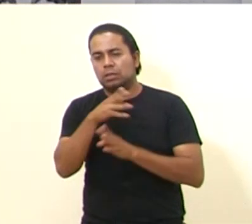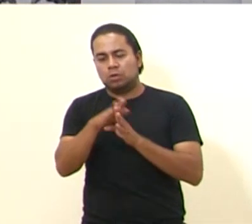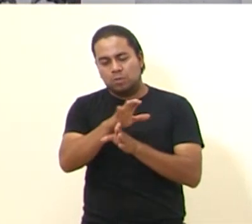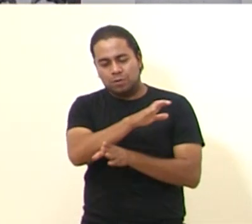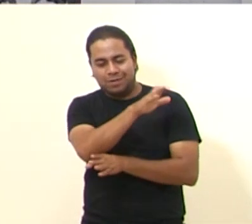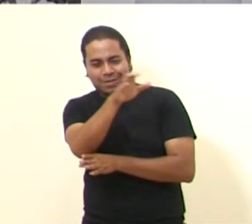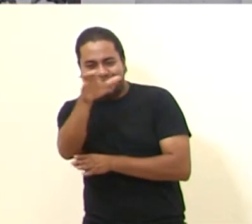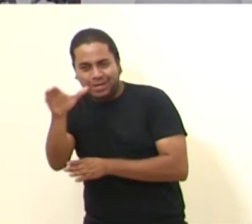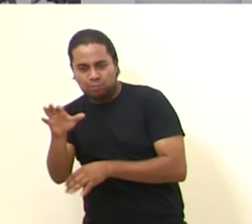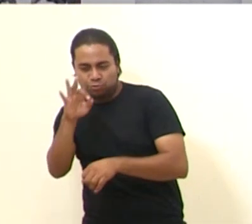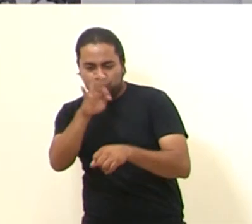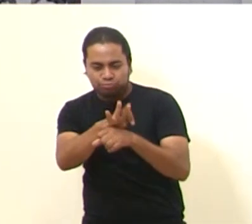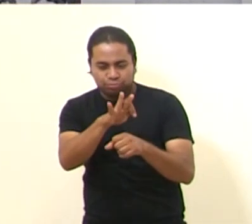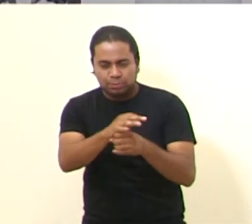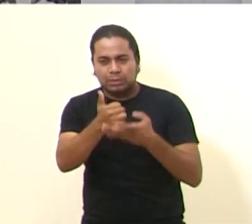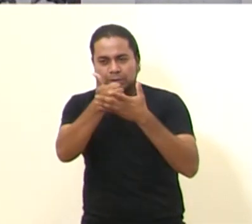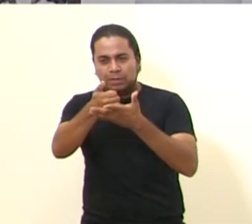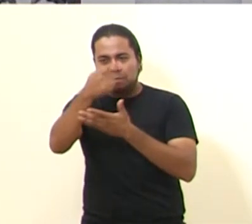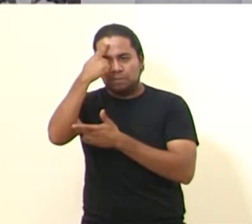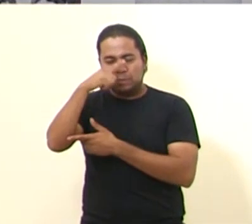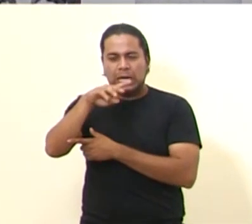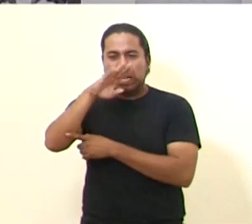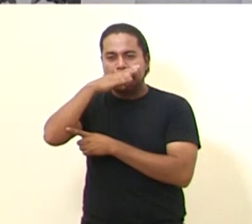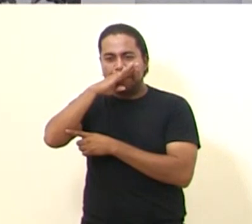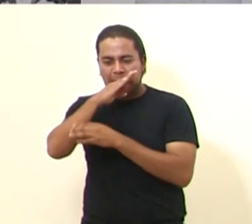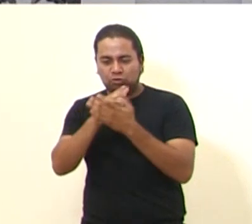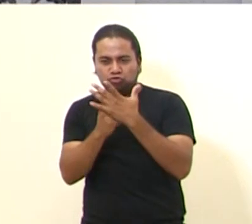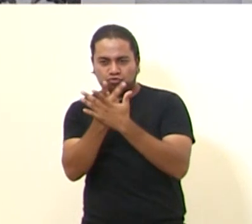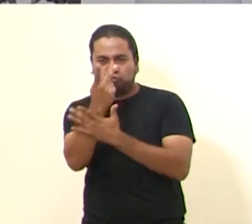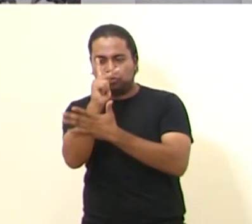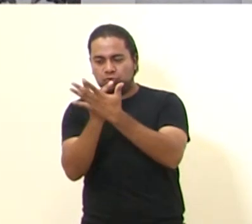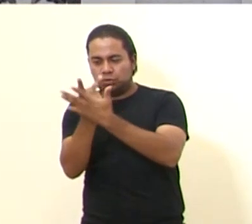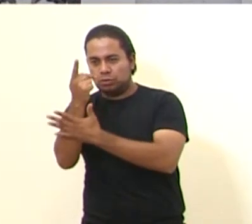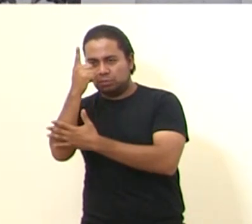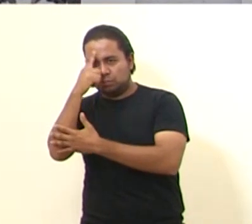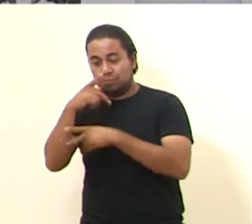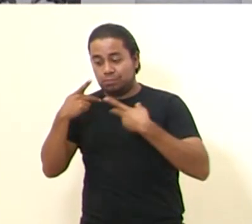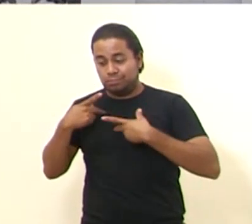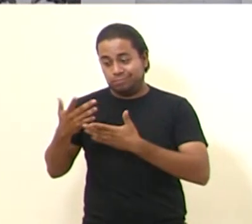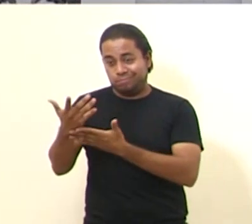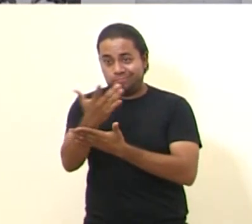que permiten la producción del maíz para la subsistencia de su gente.